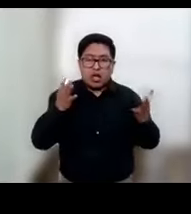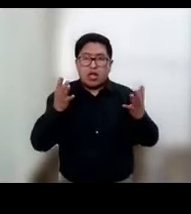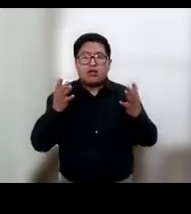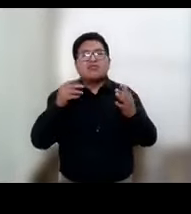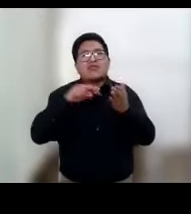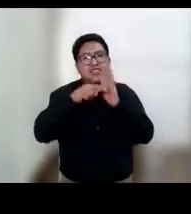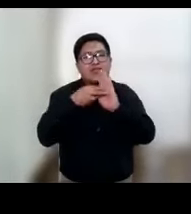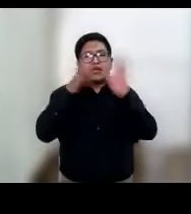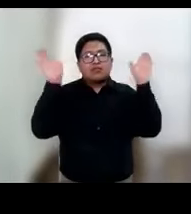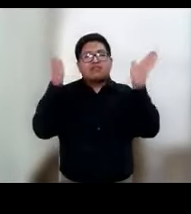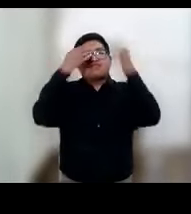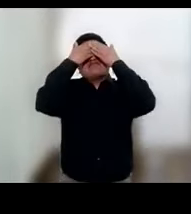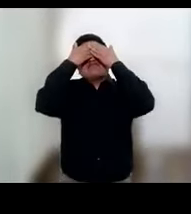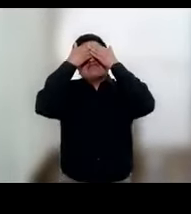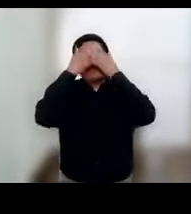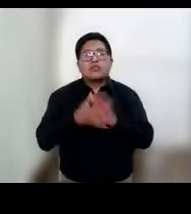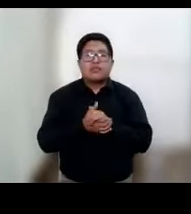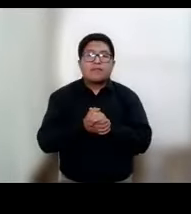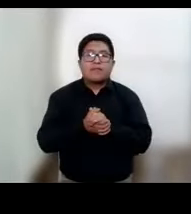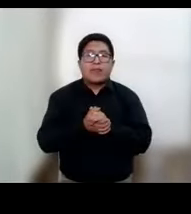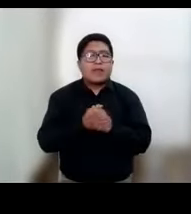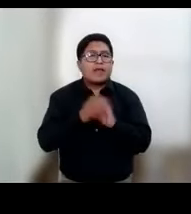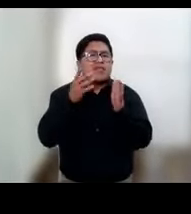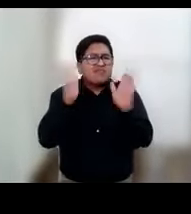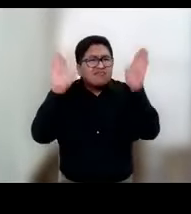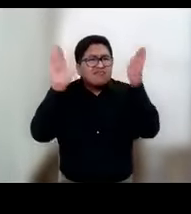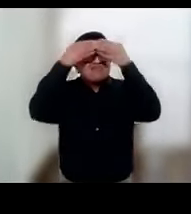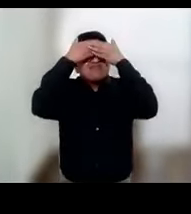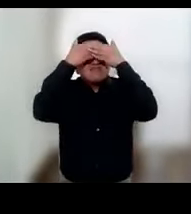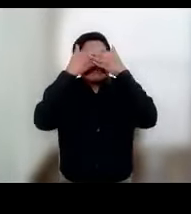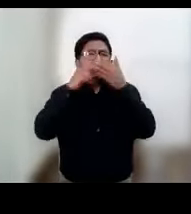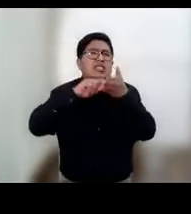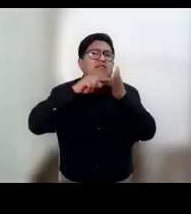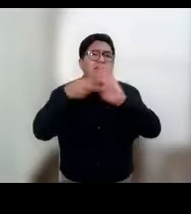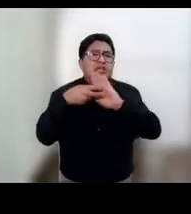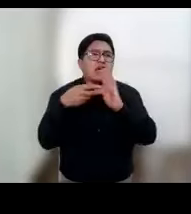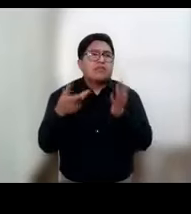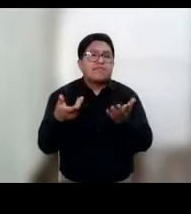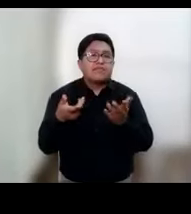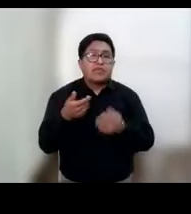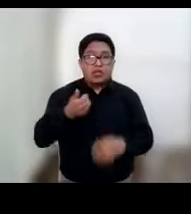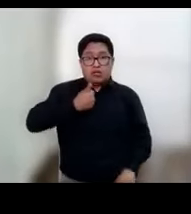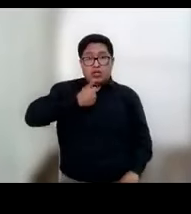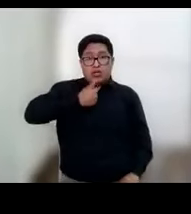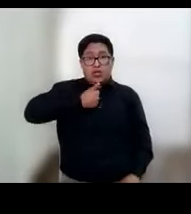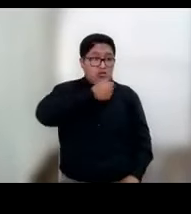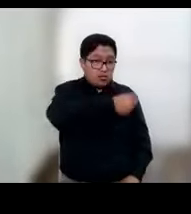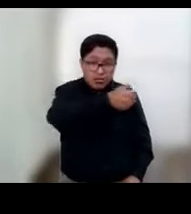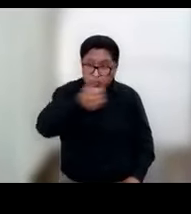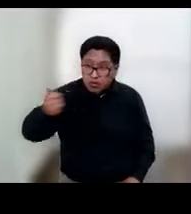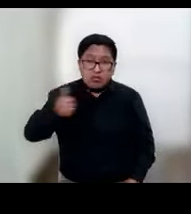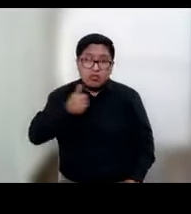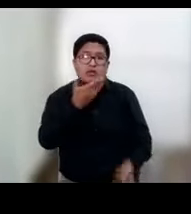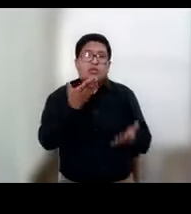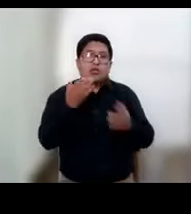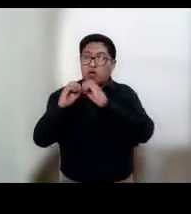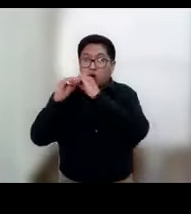y permítanme insistir en esto el foco no está en nosotros en nosotras en las